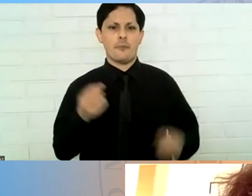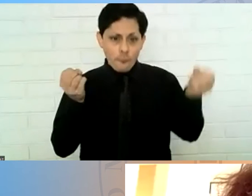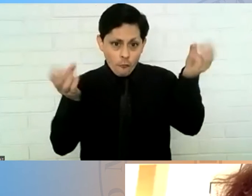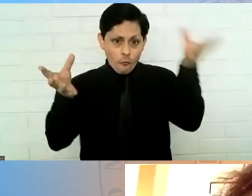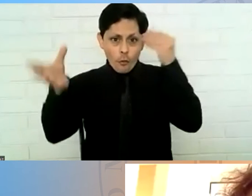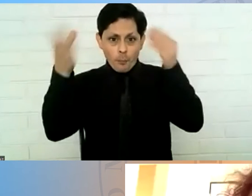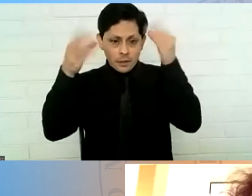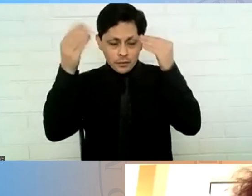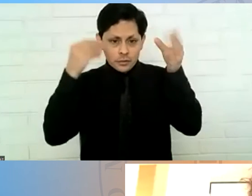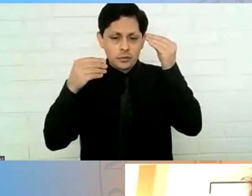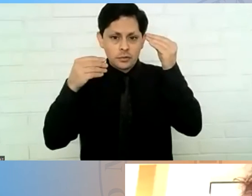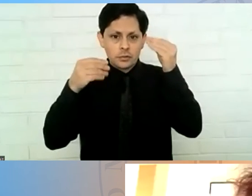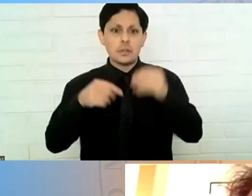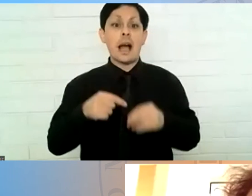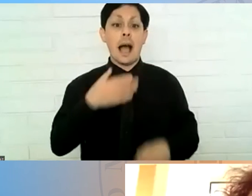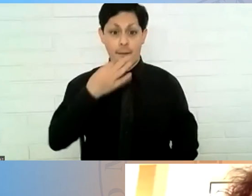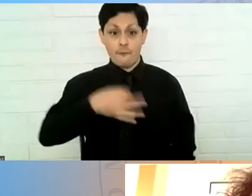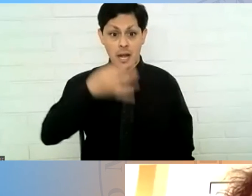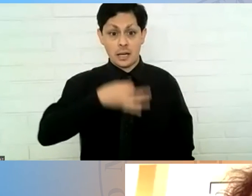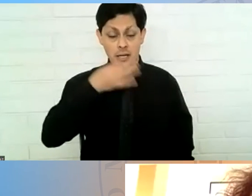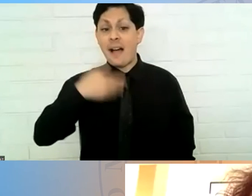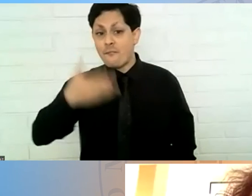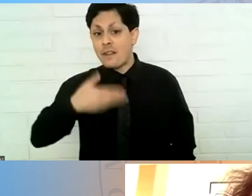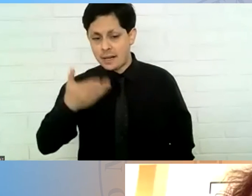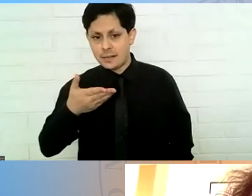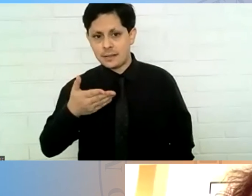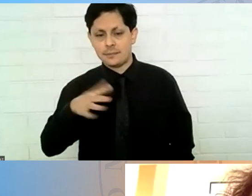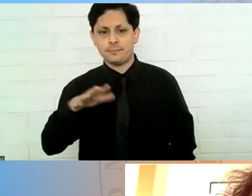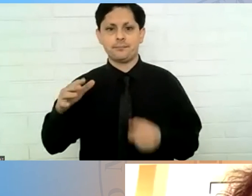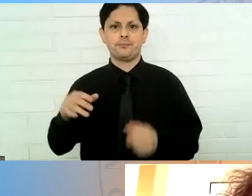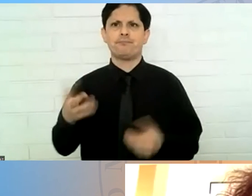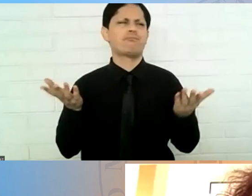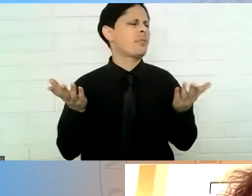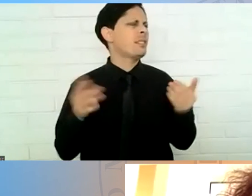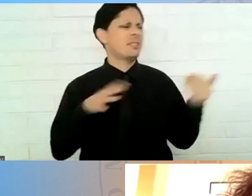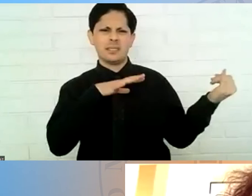fondo hablar de inclusión, la verdad que tal vez ya